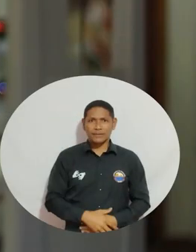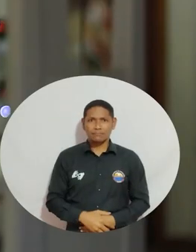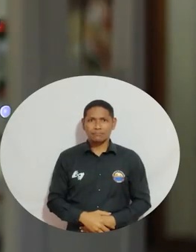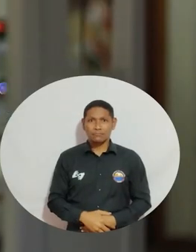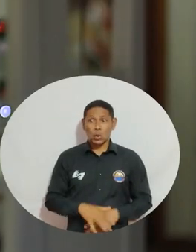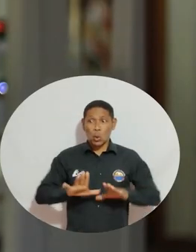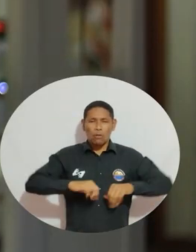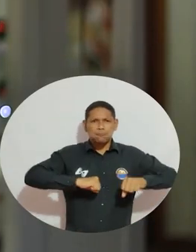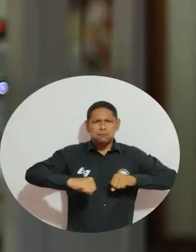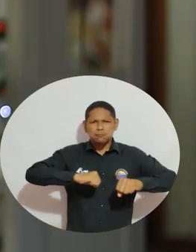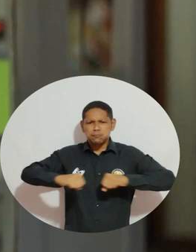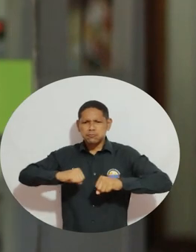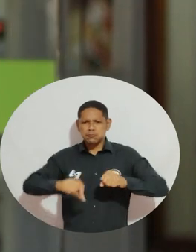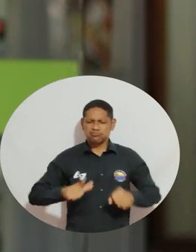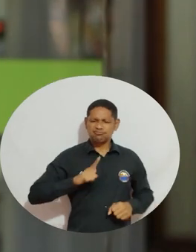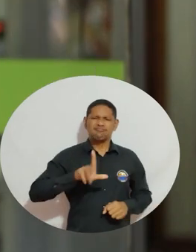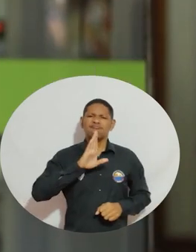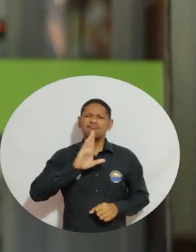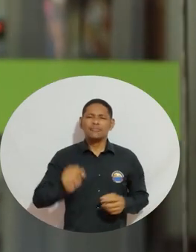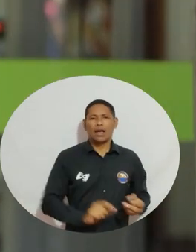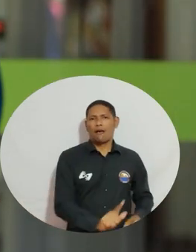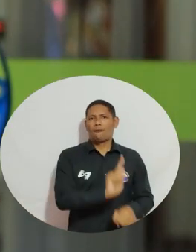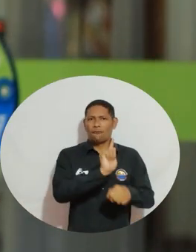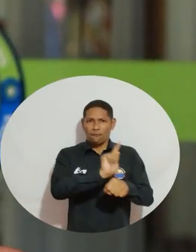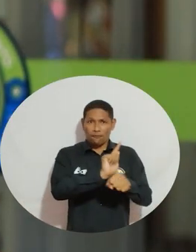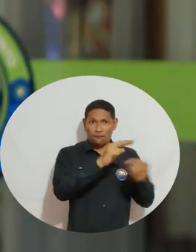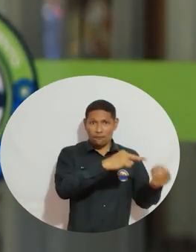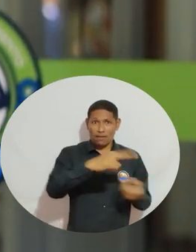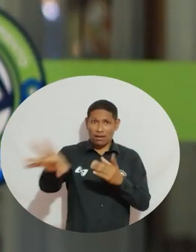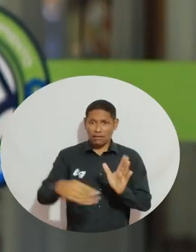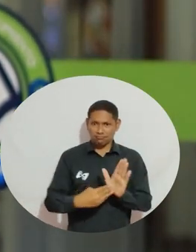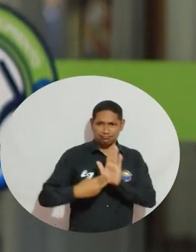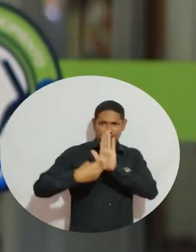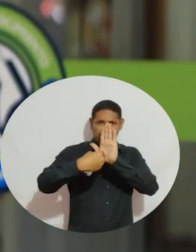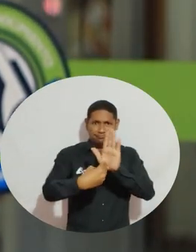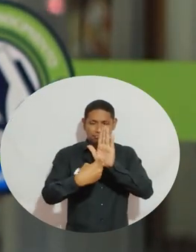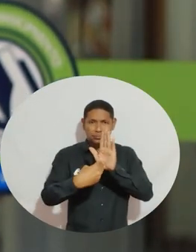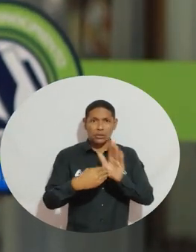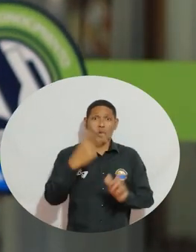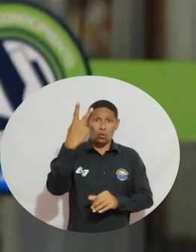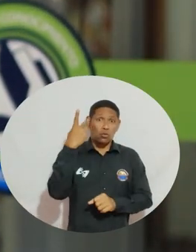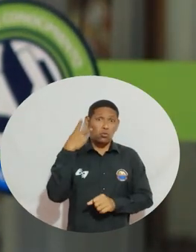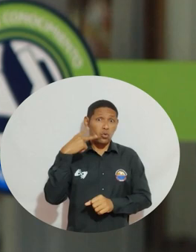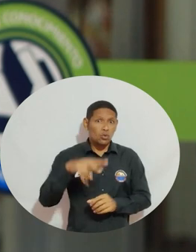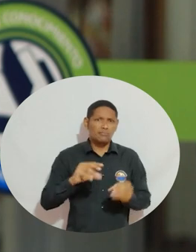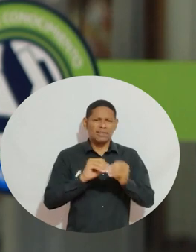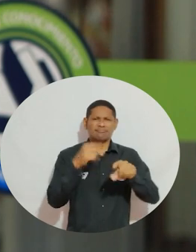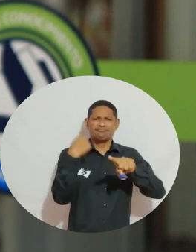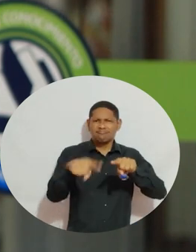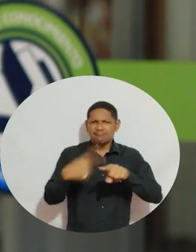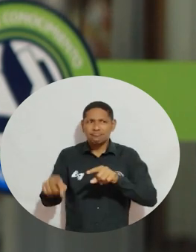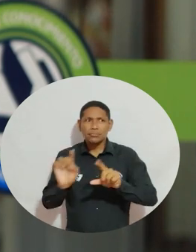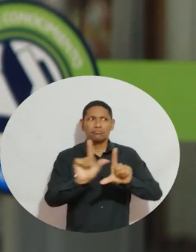La actividad liderada por la Facultad de Ciencias de la Educación y que llegó a su novena entrega se realizó durante 2 días con